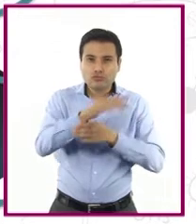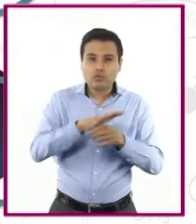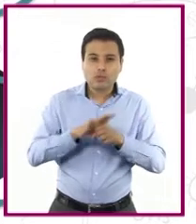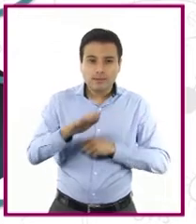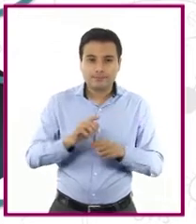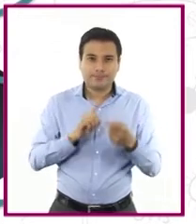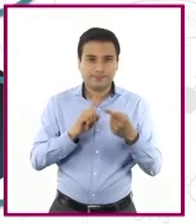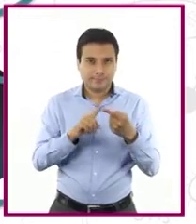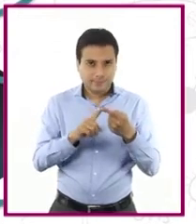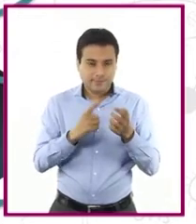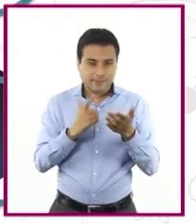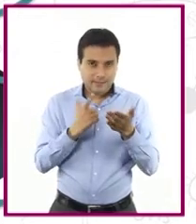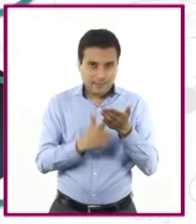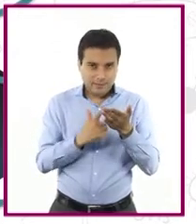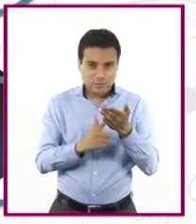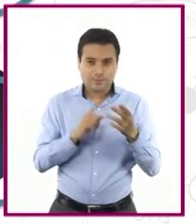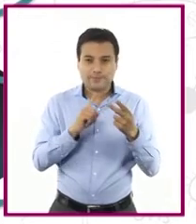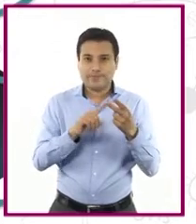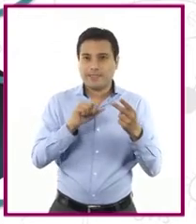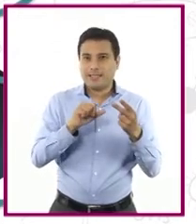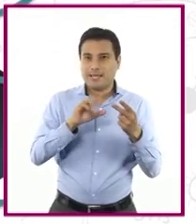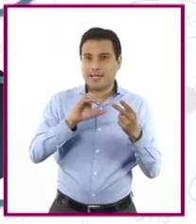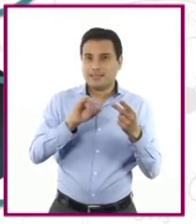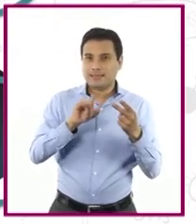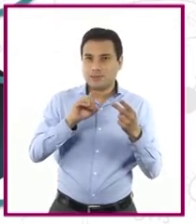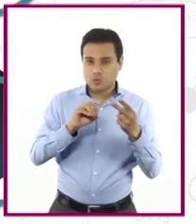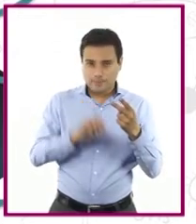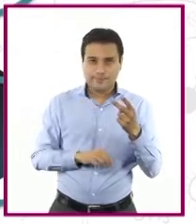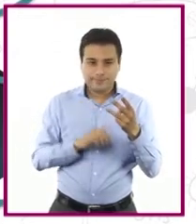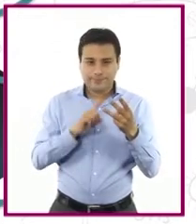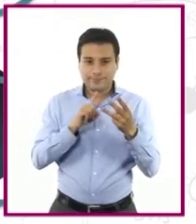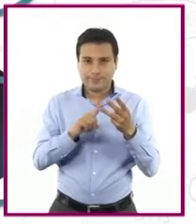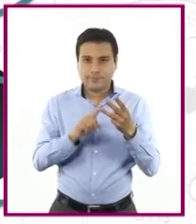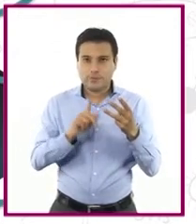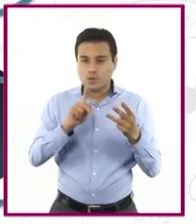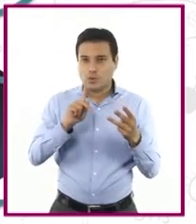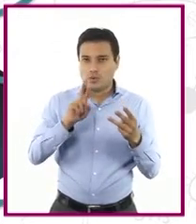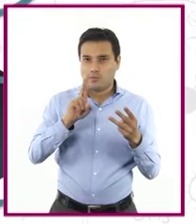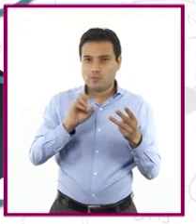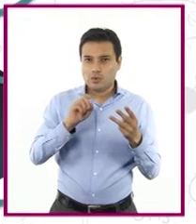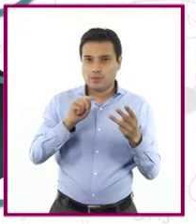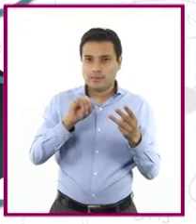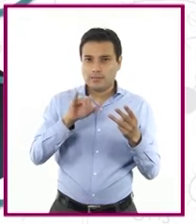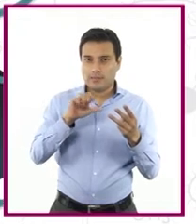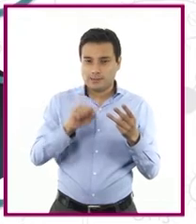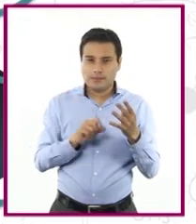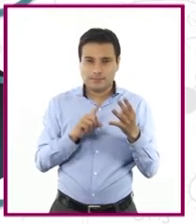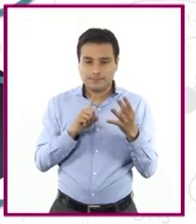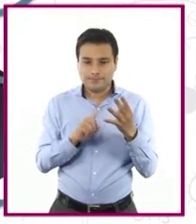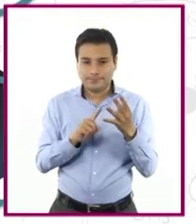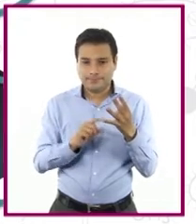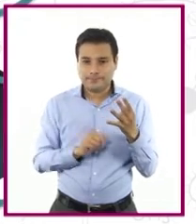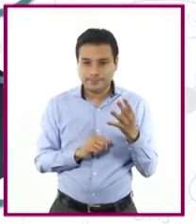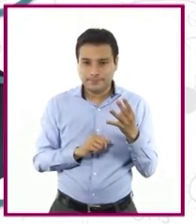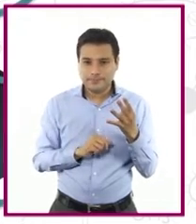B. Ácidos nucleicos. C. Proteínas.